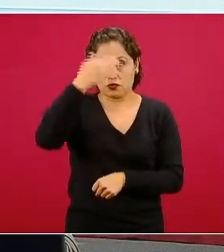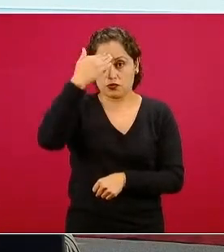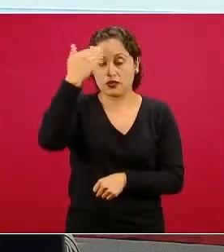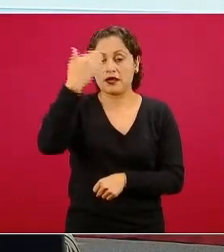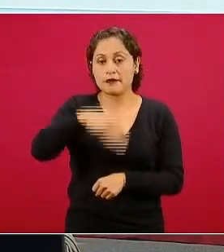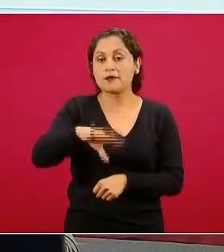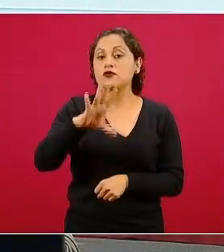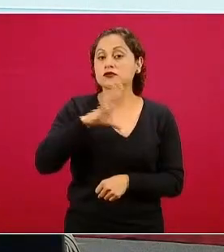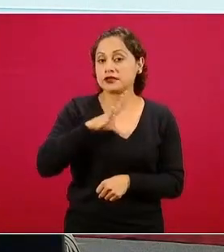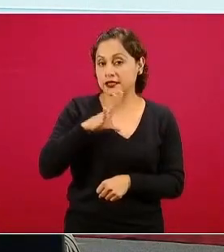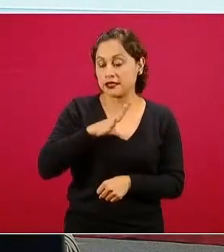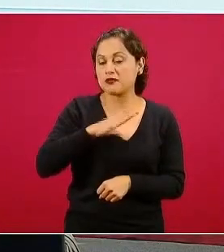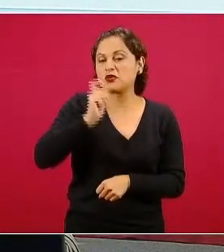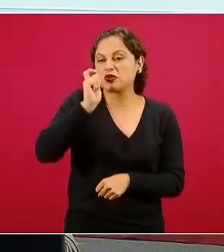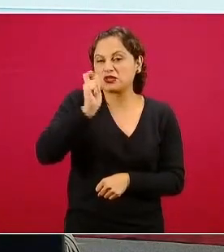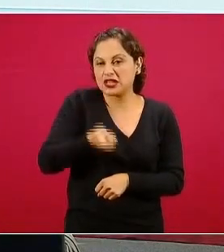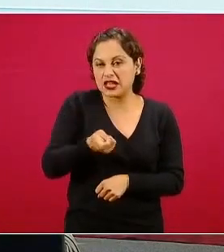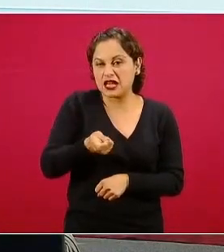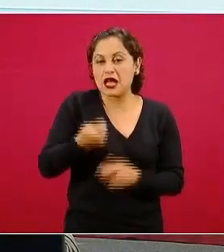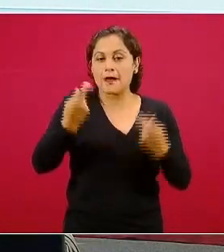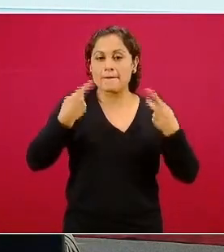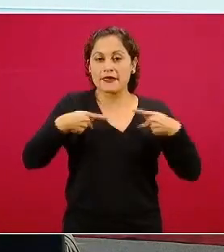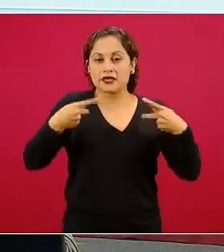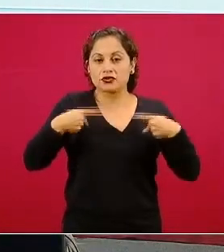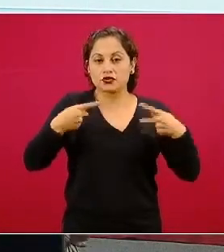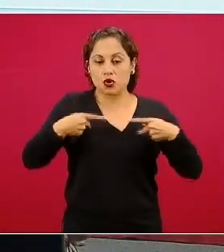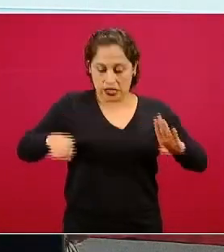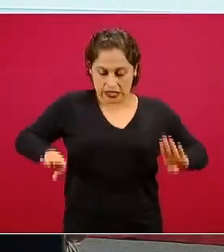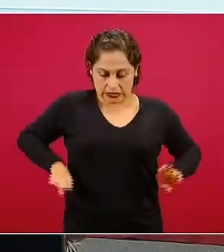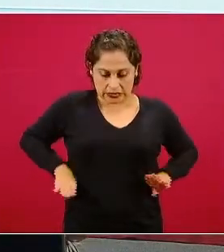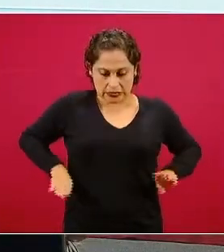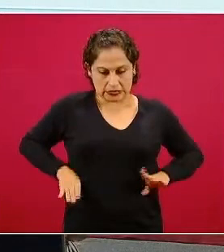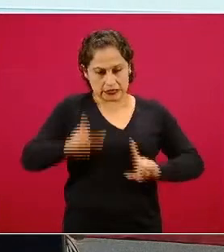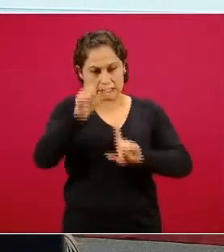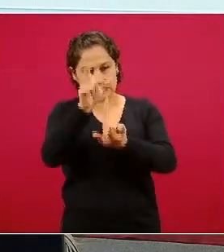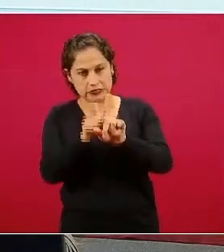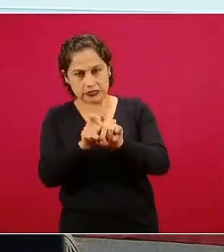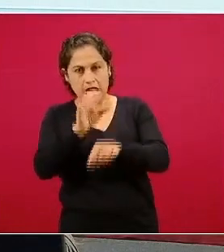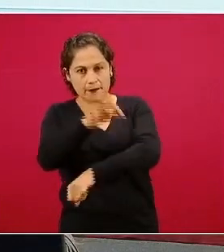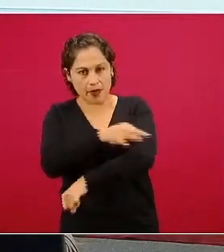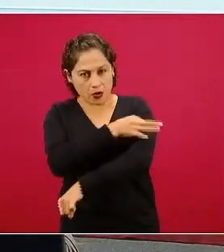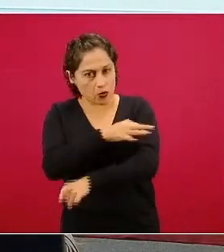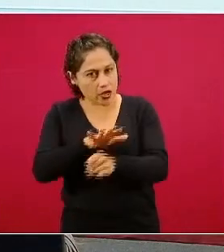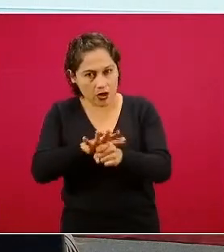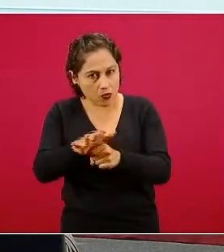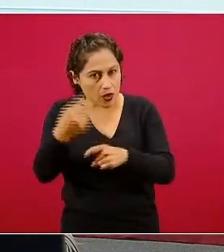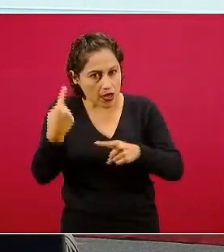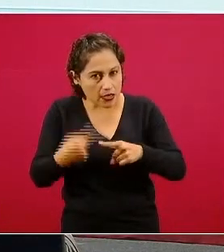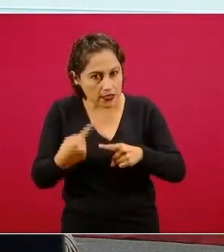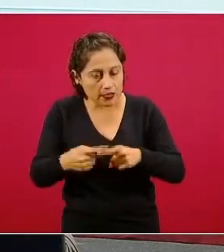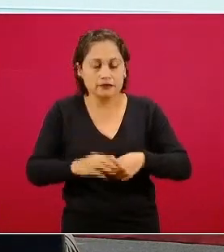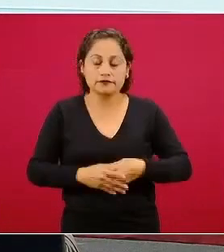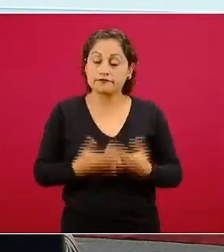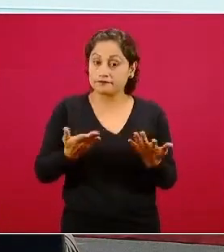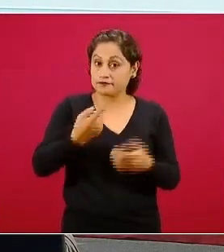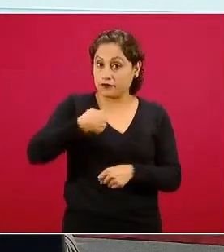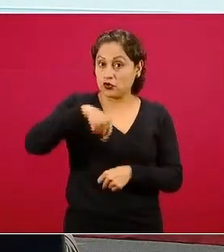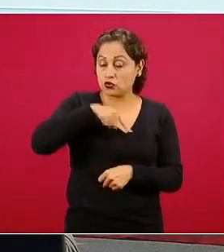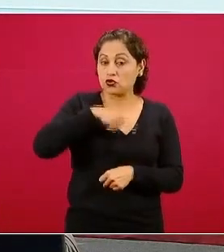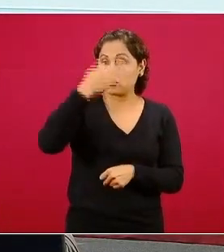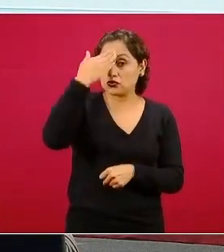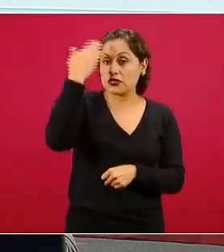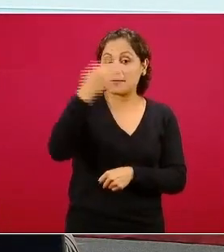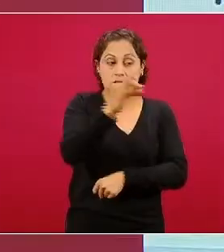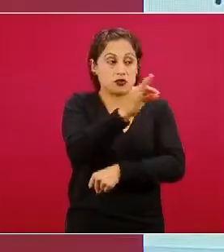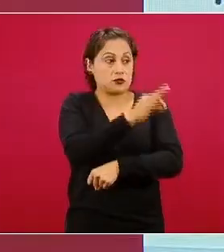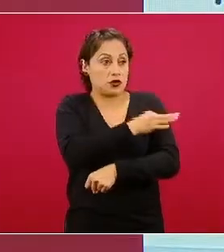otra de las situaciones es quiénes son los que se van a vacunar. Estamos acostumbrados a trabajar vacunación universal y